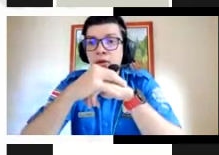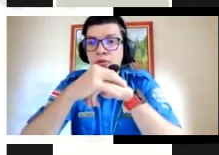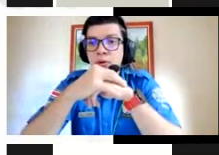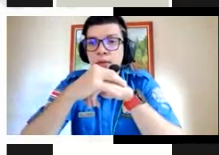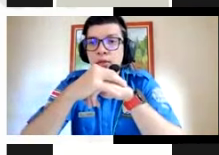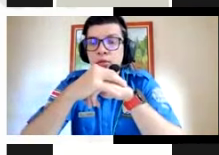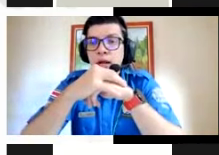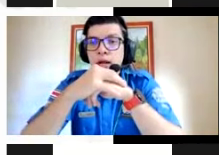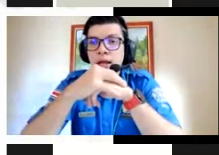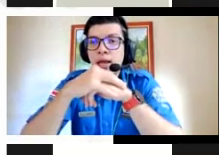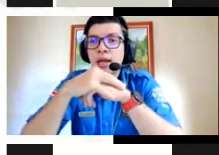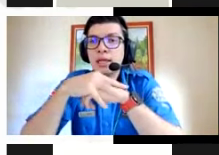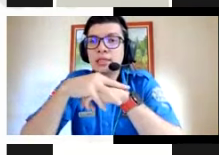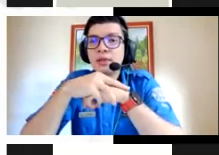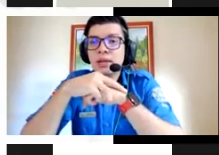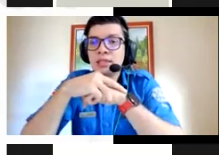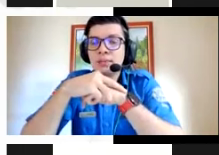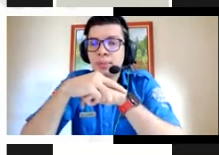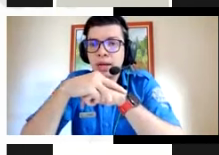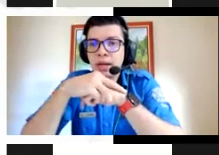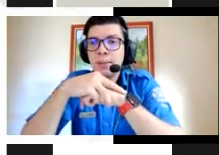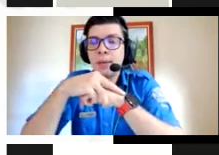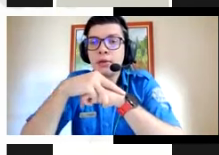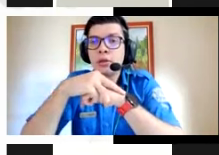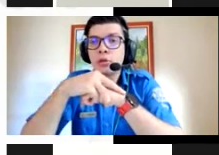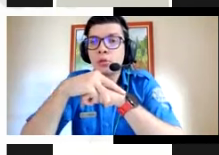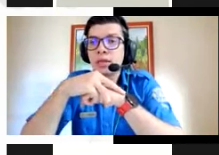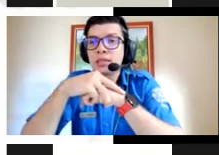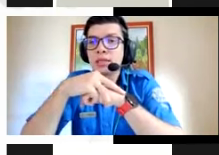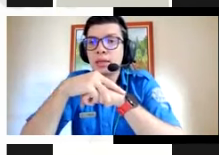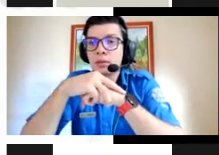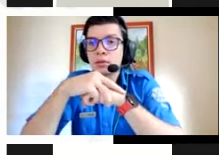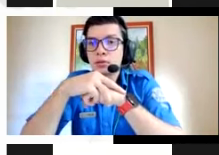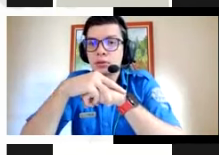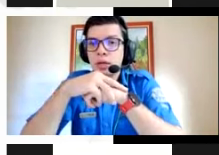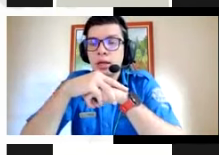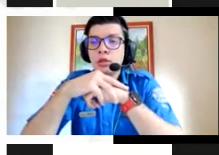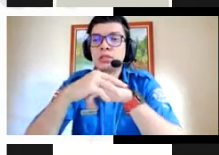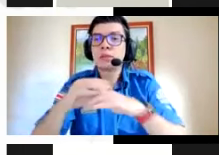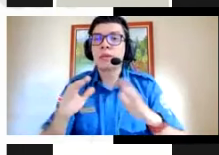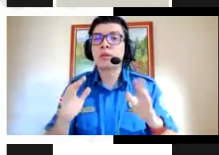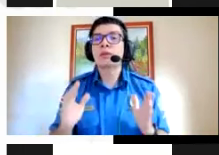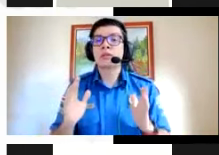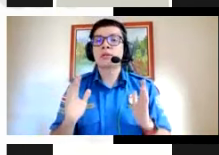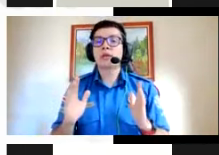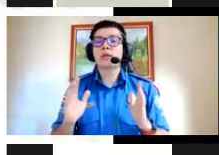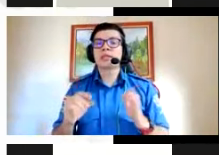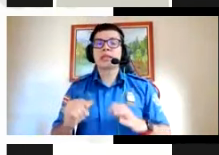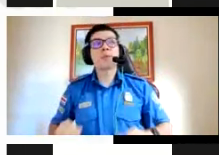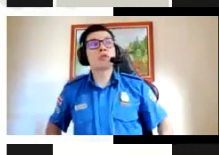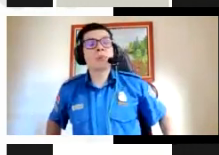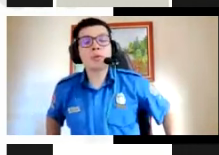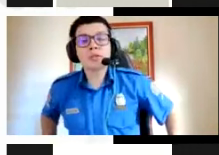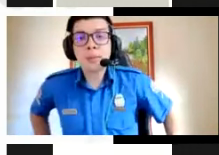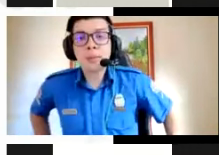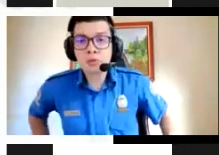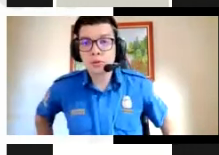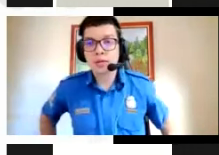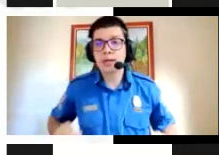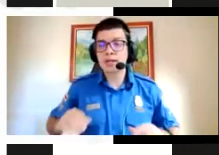ventilado de forma natural, el gas se va a disipar en menos de 90 centímetros. Entonces, en menos de 90 centímetros va a